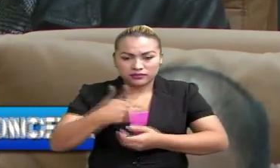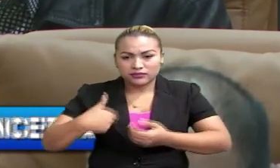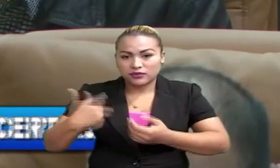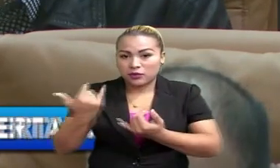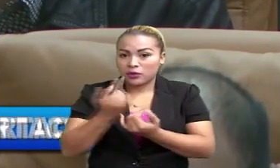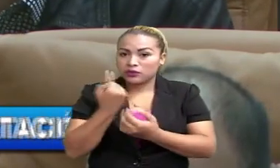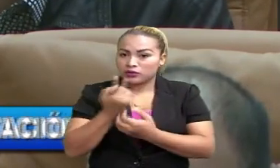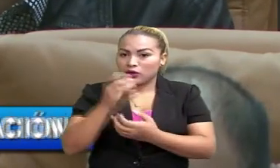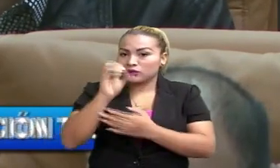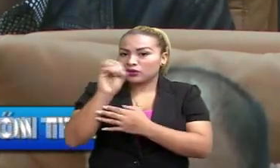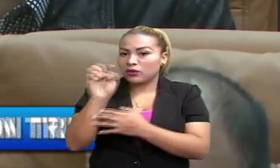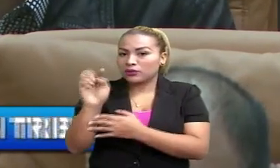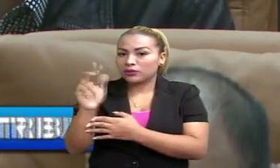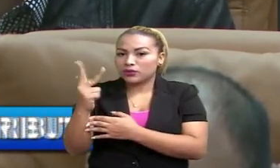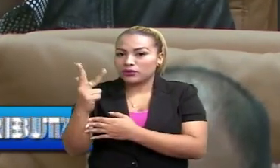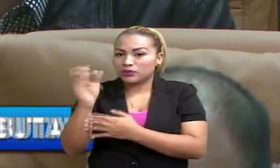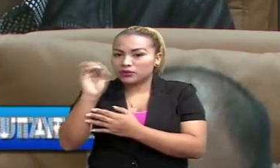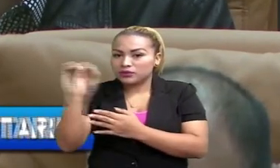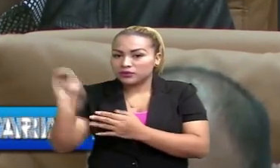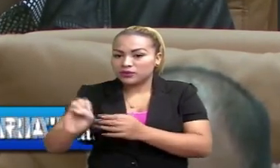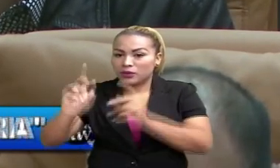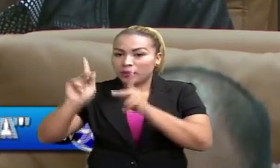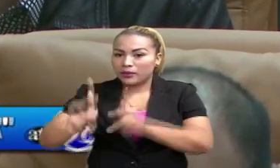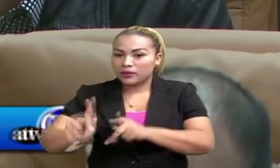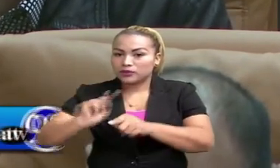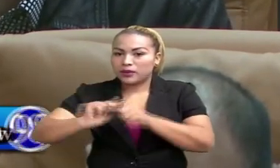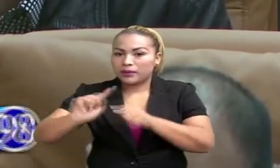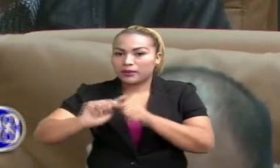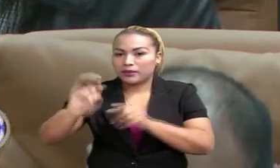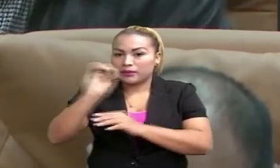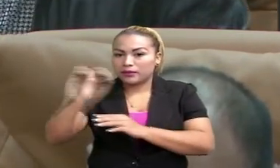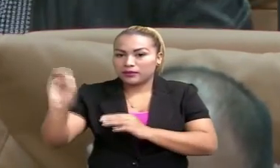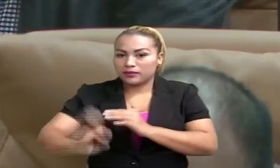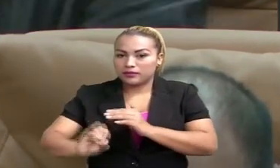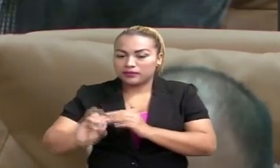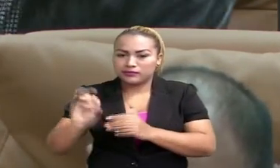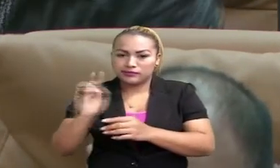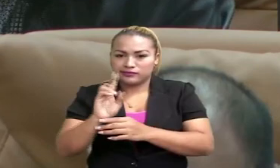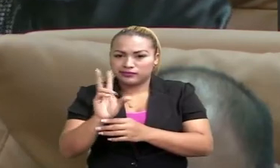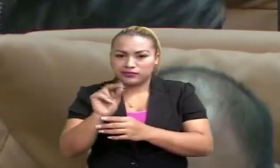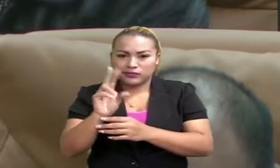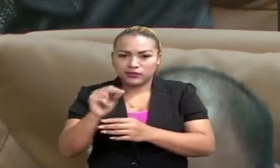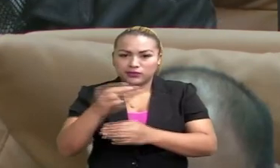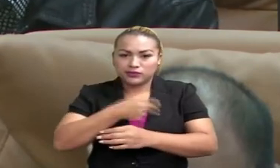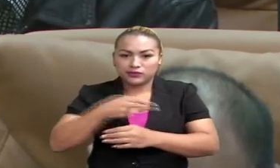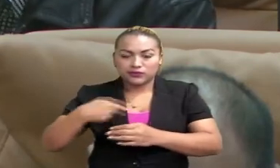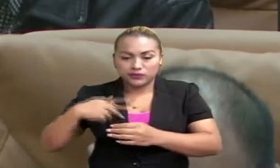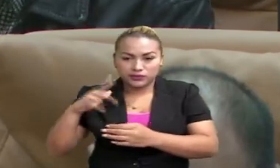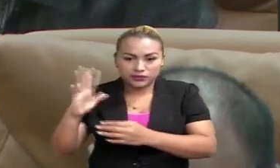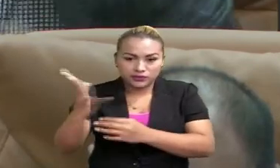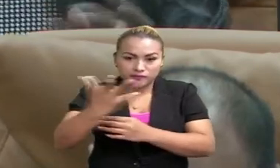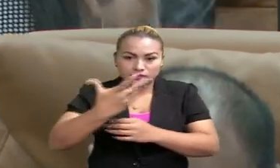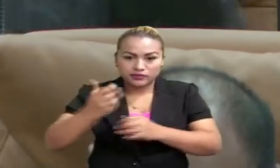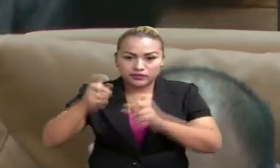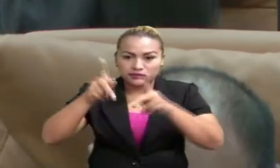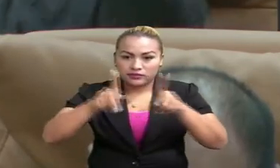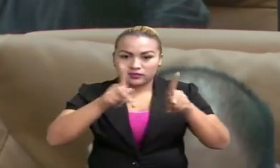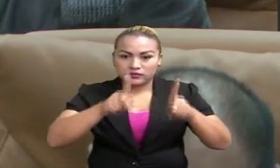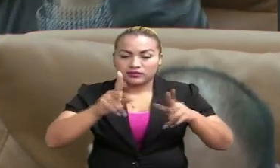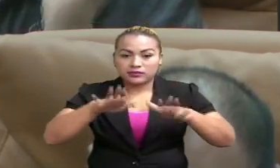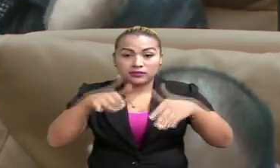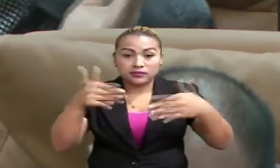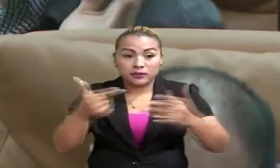el 0.8% de los contribuyentes de este país. ¿Qué es lo que dice esta reforma? Señores, de